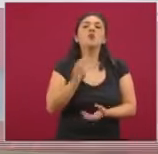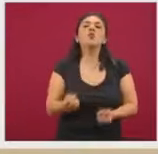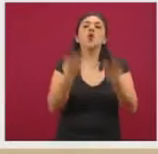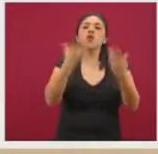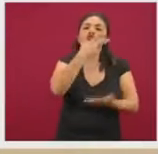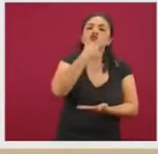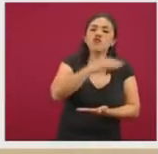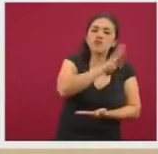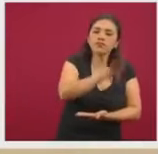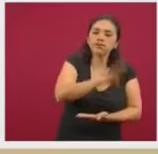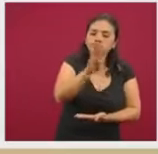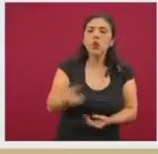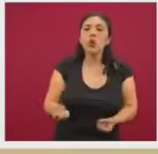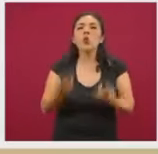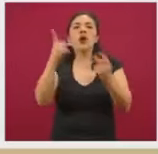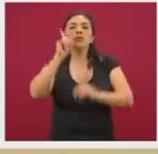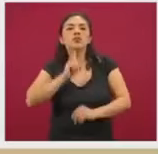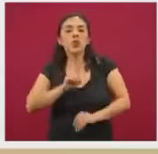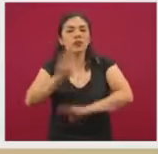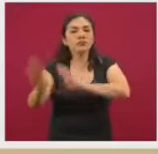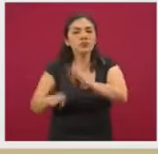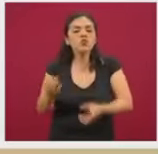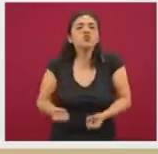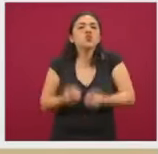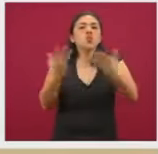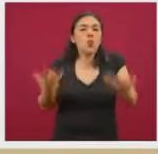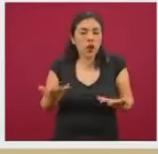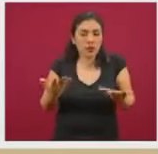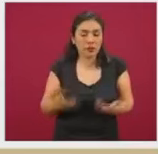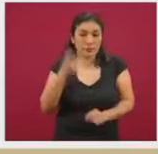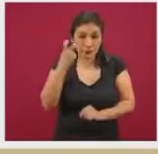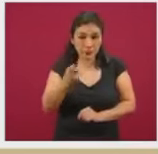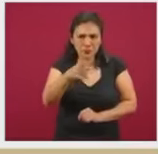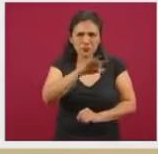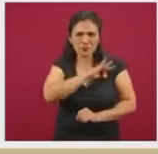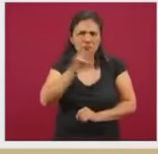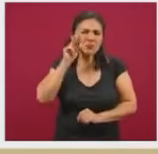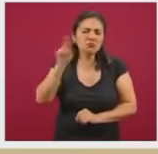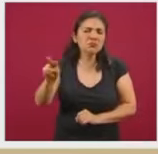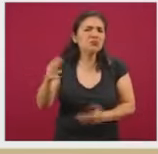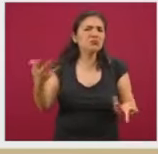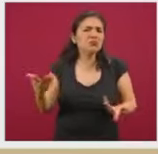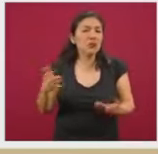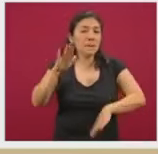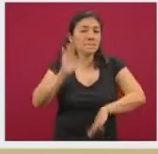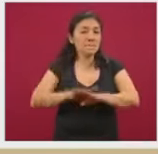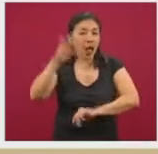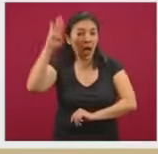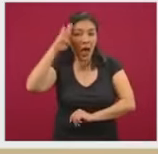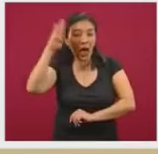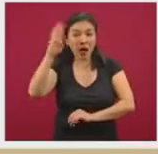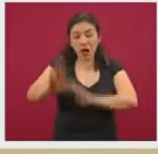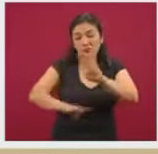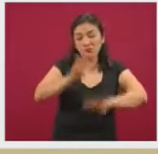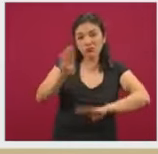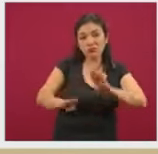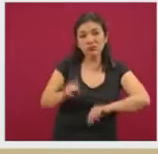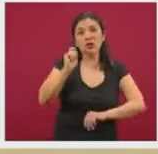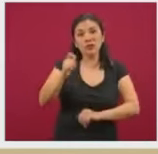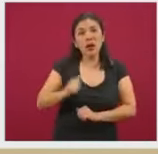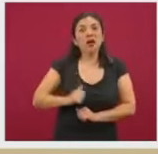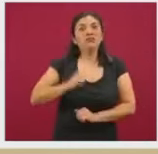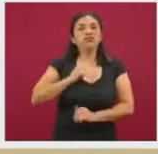y la curva de exceso de mortalidad en mujeres. Y vamos a ver cómo, en general, la curva de exceso de mortalidad es bastante